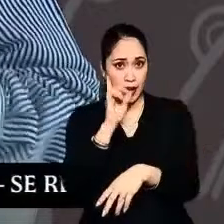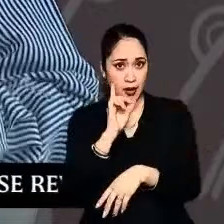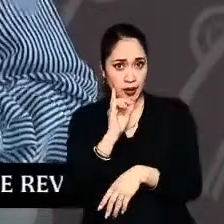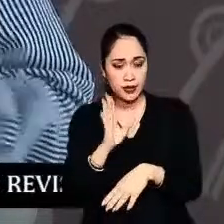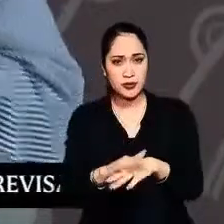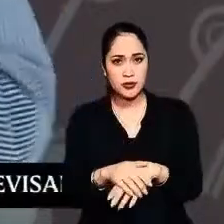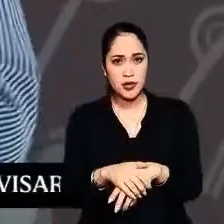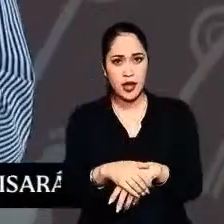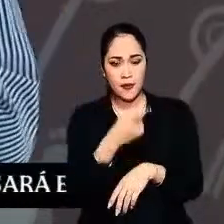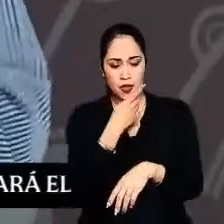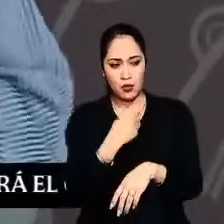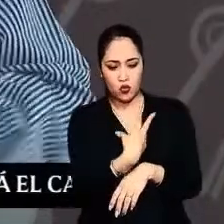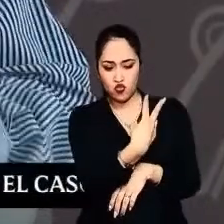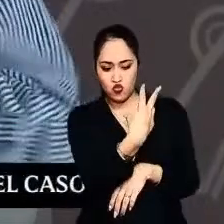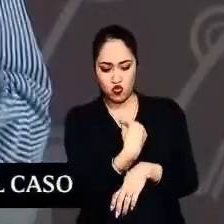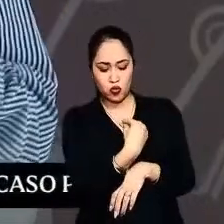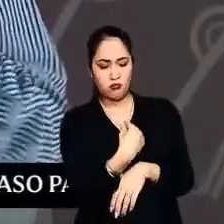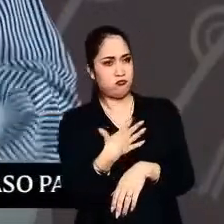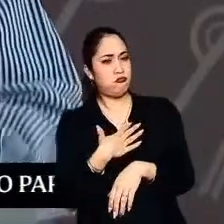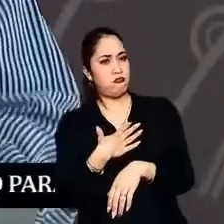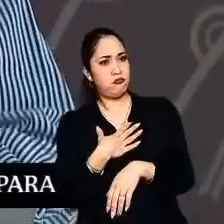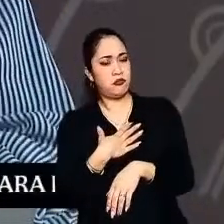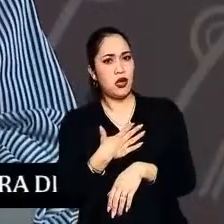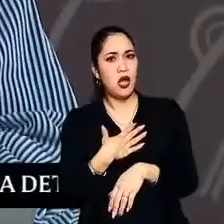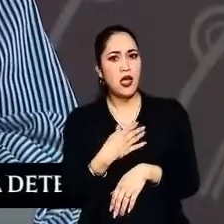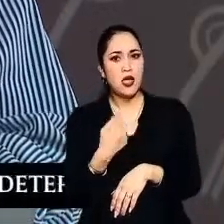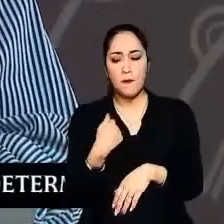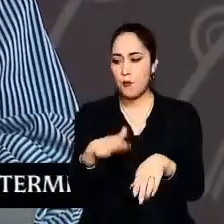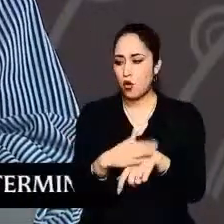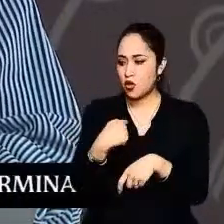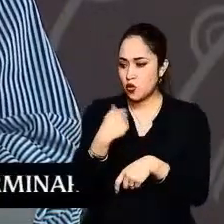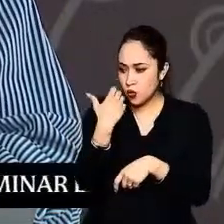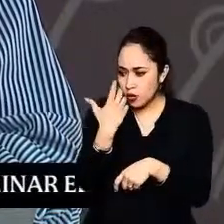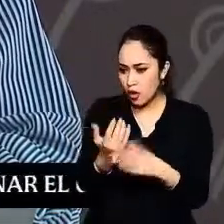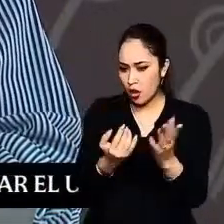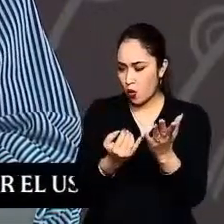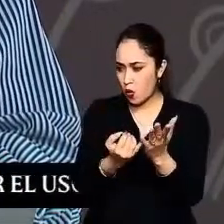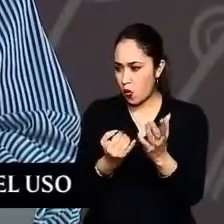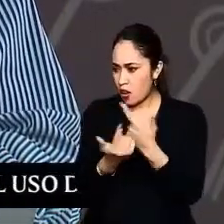que gano para. Pero mi actitud, ¿qué era? Una actitud machista.